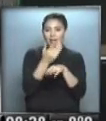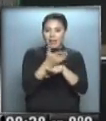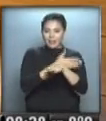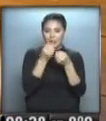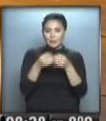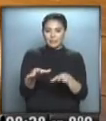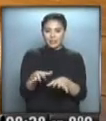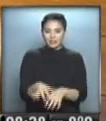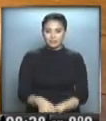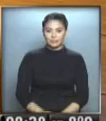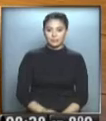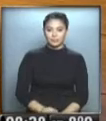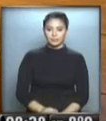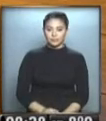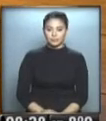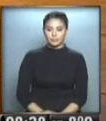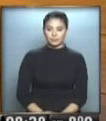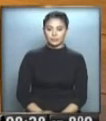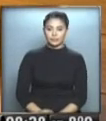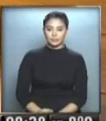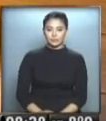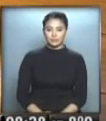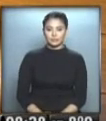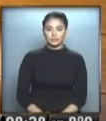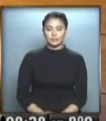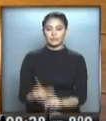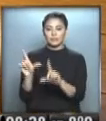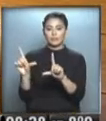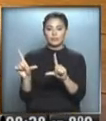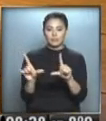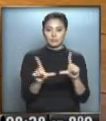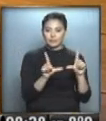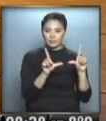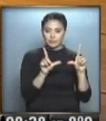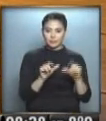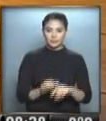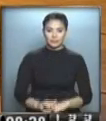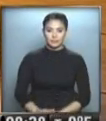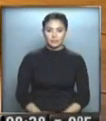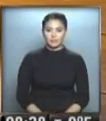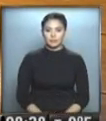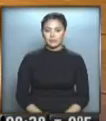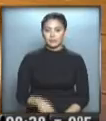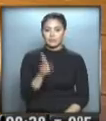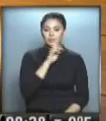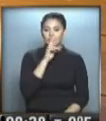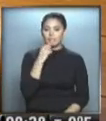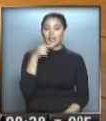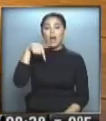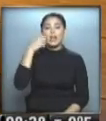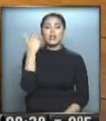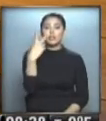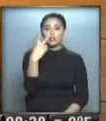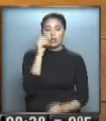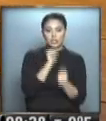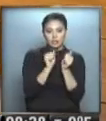estreno. Adjunto con esta carta un nuevo vals de mi propia autoría. Ya son dos historias que